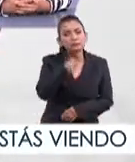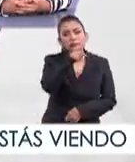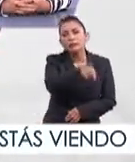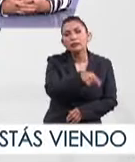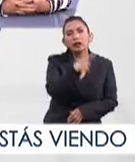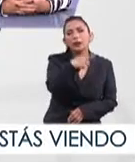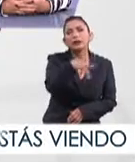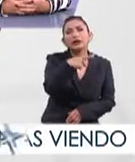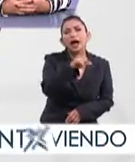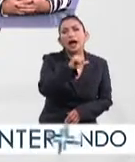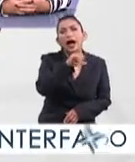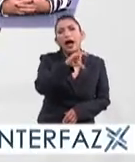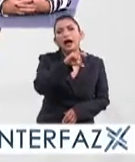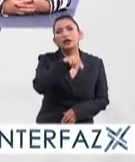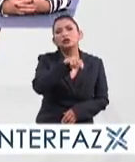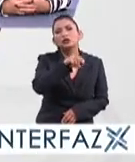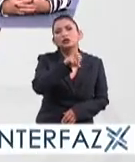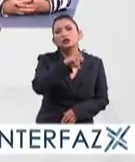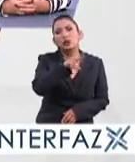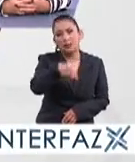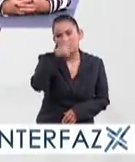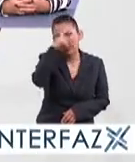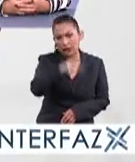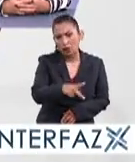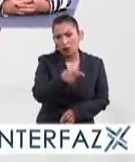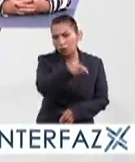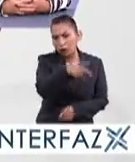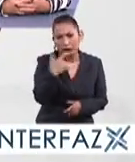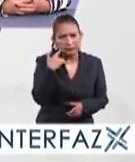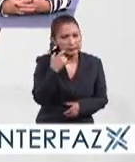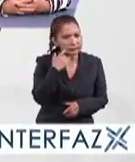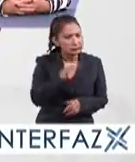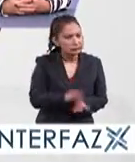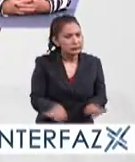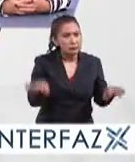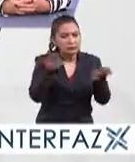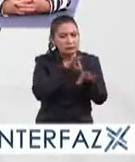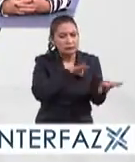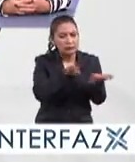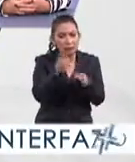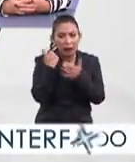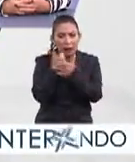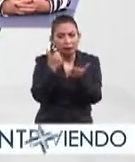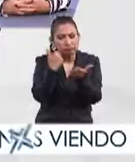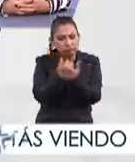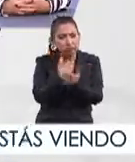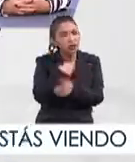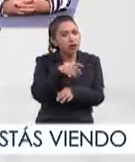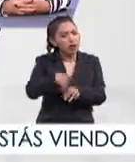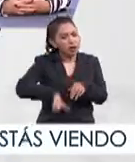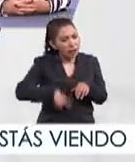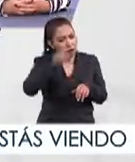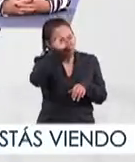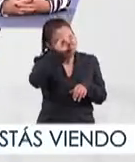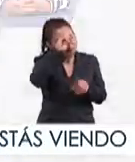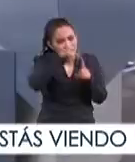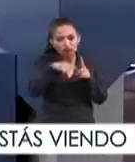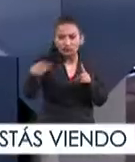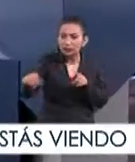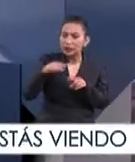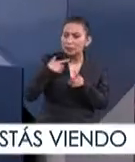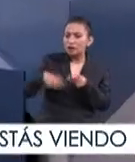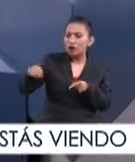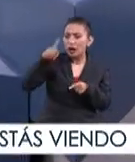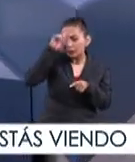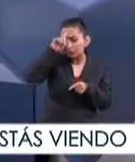ustedes, ACNUR aquí en México, pues hace esfuerzos muy importantes para acompañar al gobierno y a la sociedad, a las diferentes